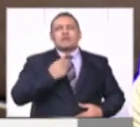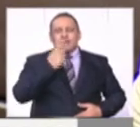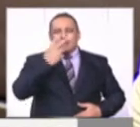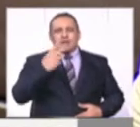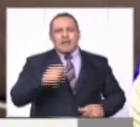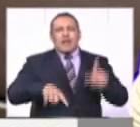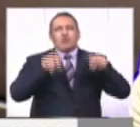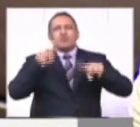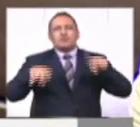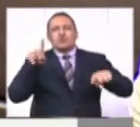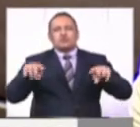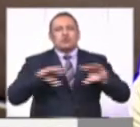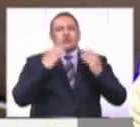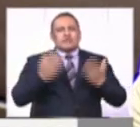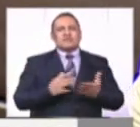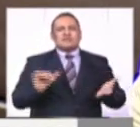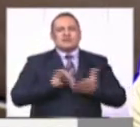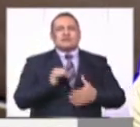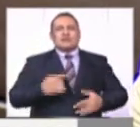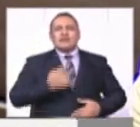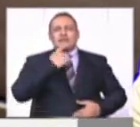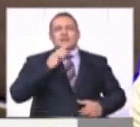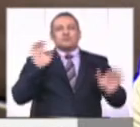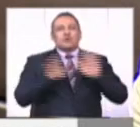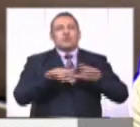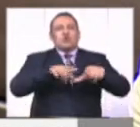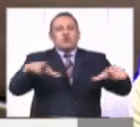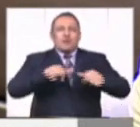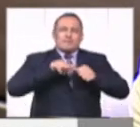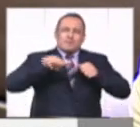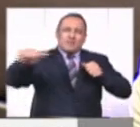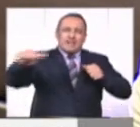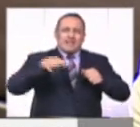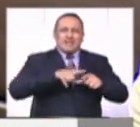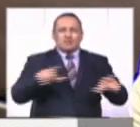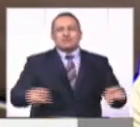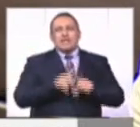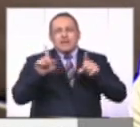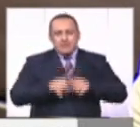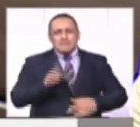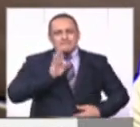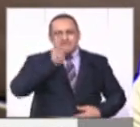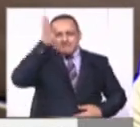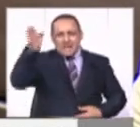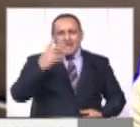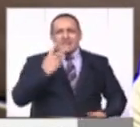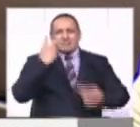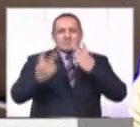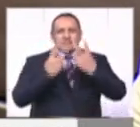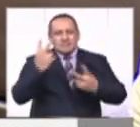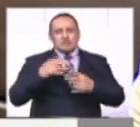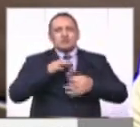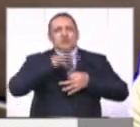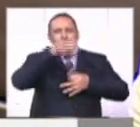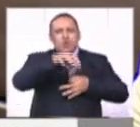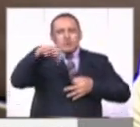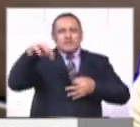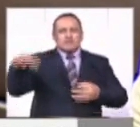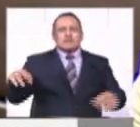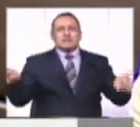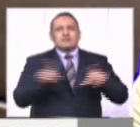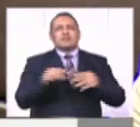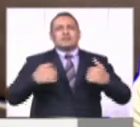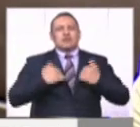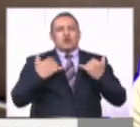aquellos congresistas que son de las zonas más alejadas vayan y visiten sus pueblos hemos